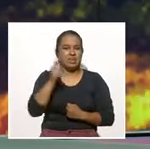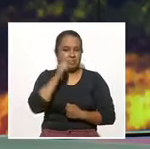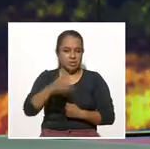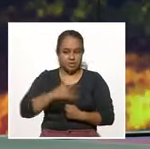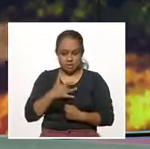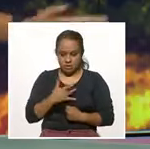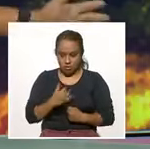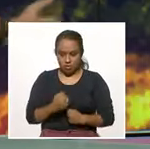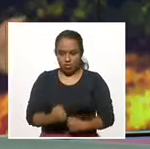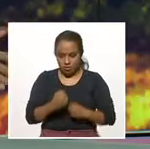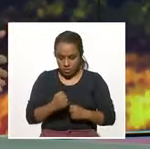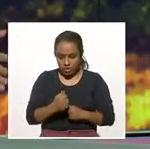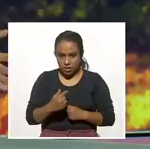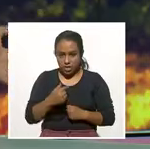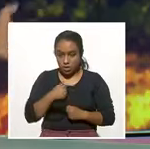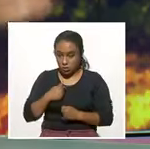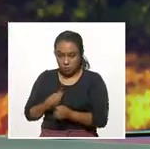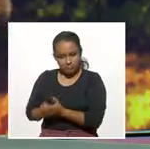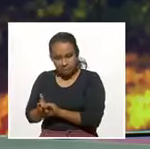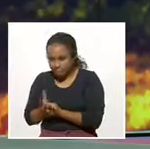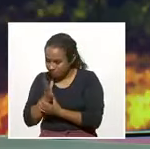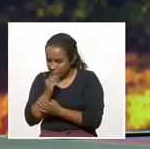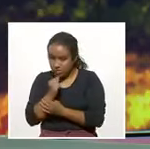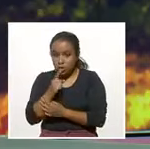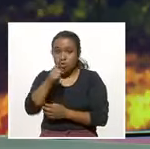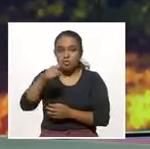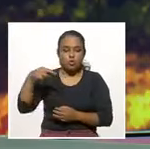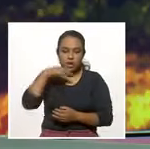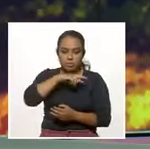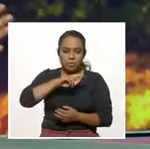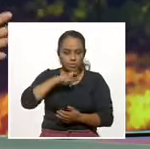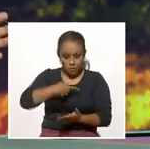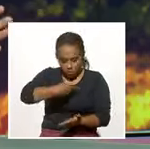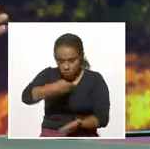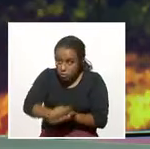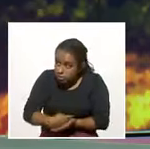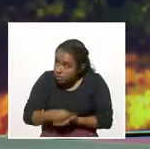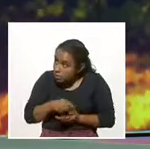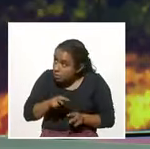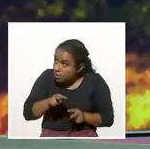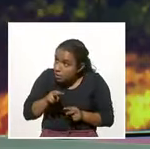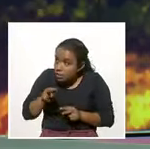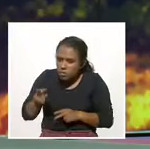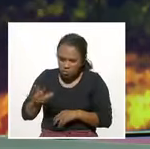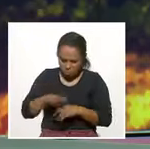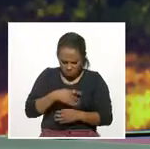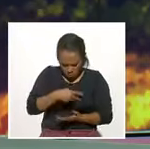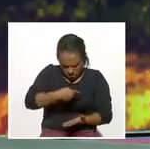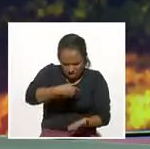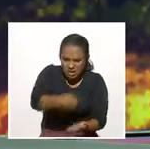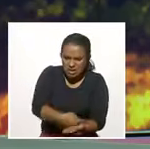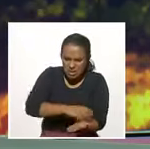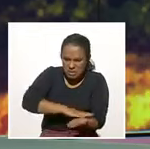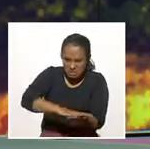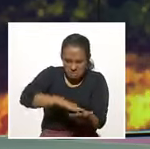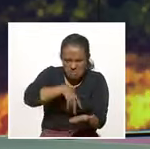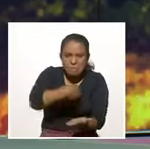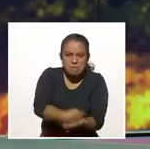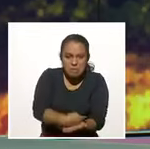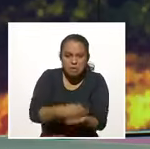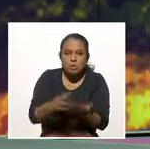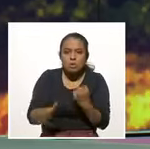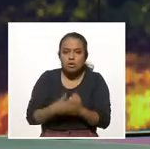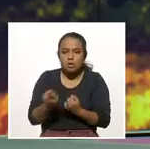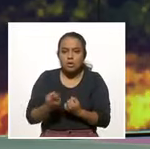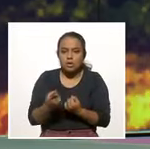intenso y sé que no voy a poder salir, tírate al piso, ¿sí? Y observa. ¿Por qué tirarse al piso? Porque hay una posibilidad de ese